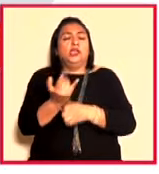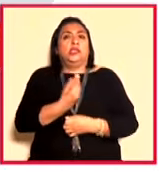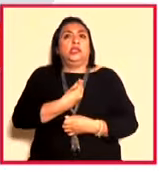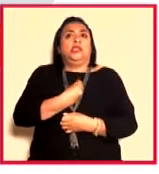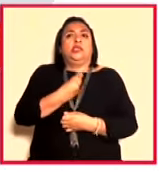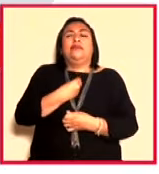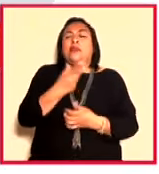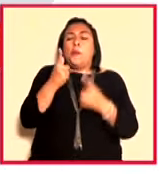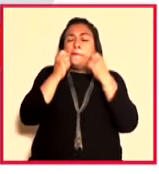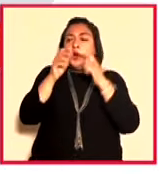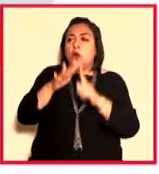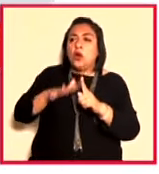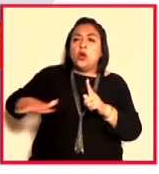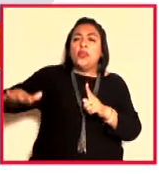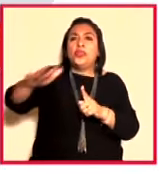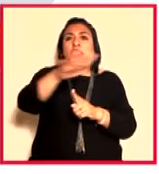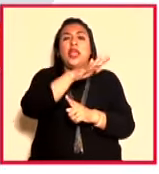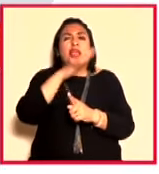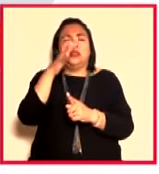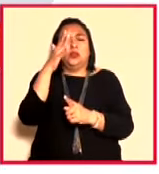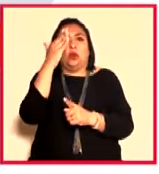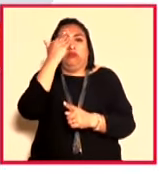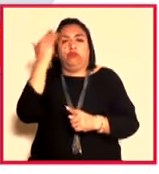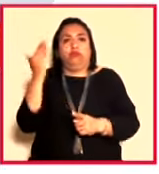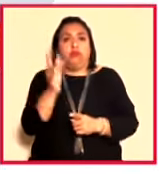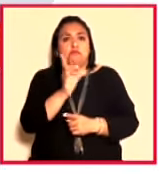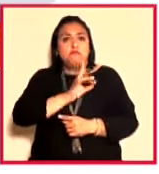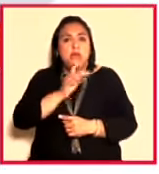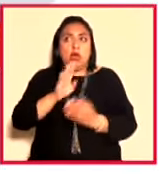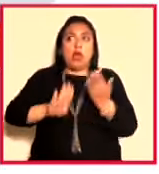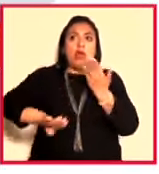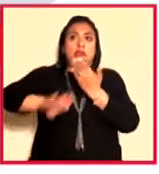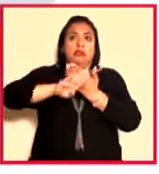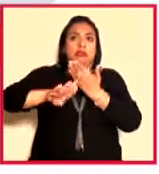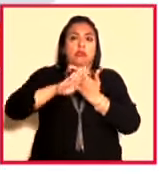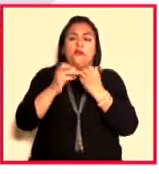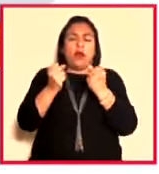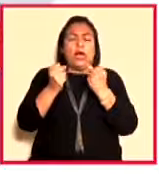contexto tan aterrador que pueden sufrir los periodistas aquí.